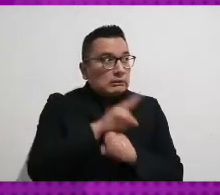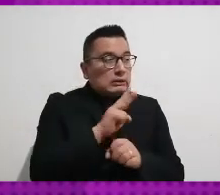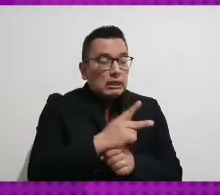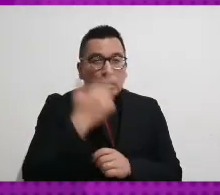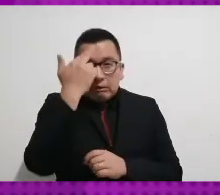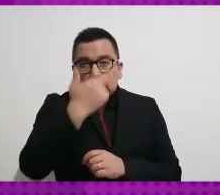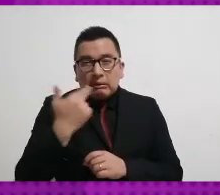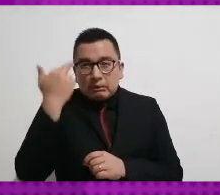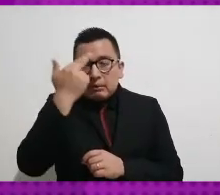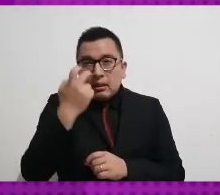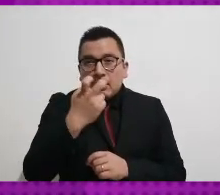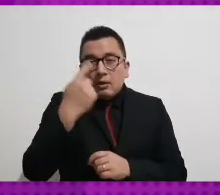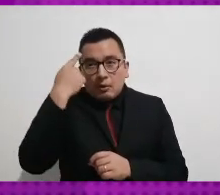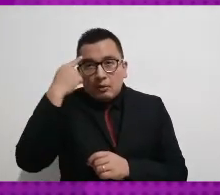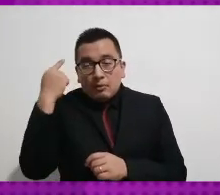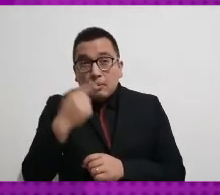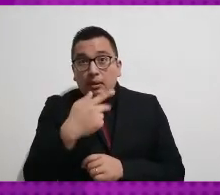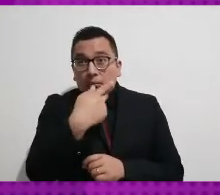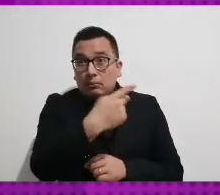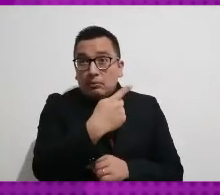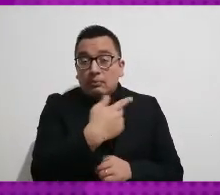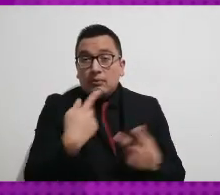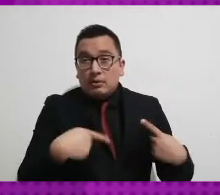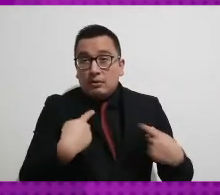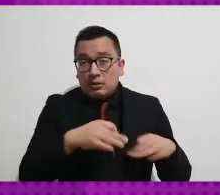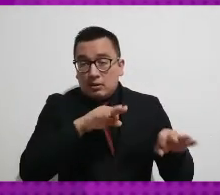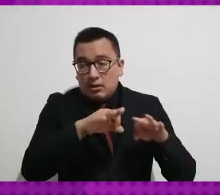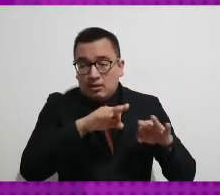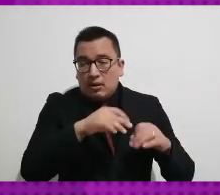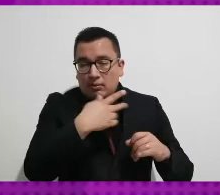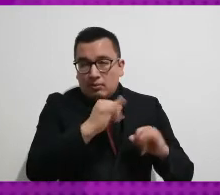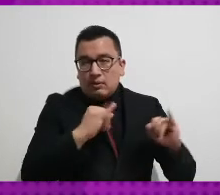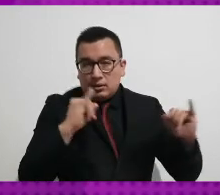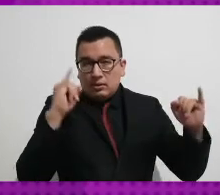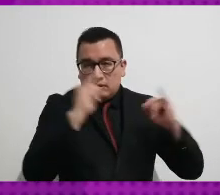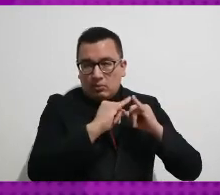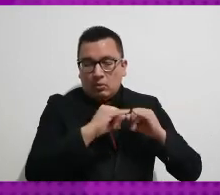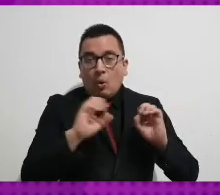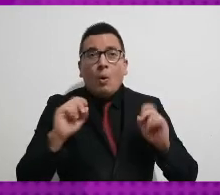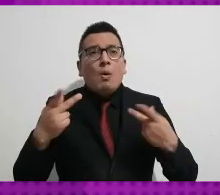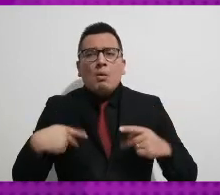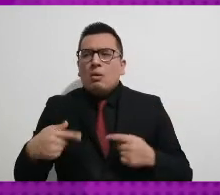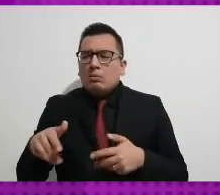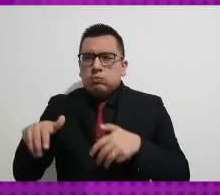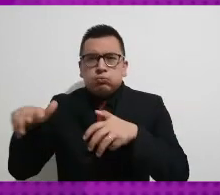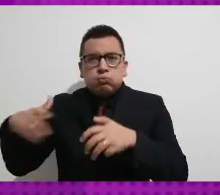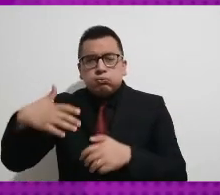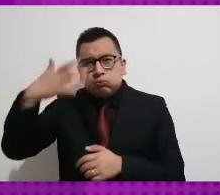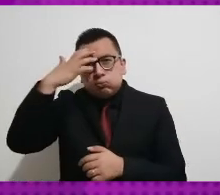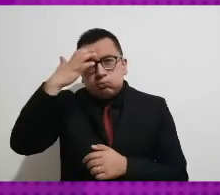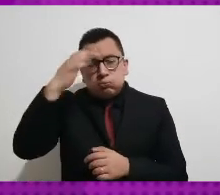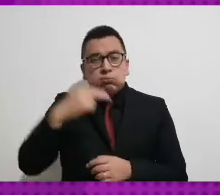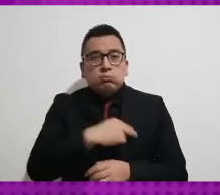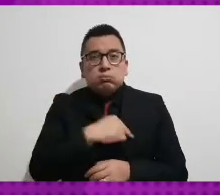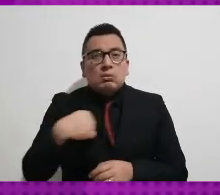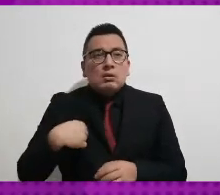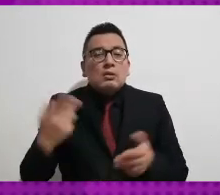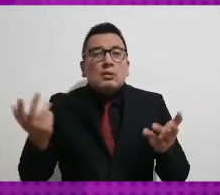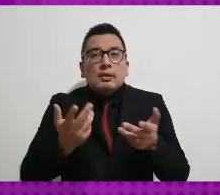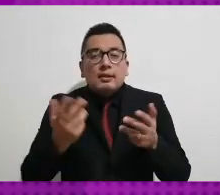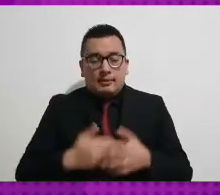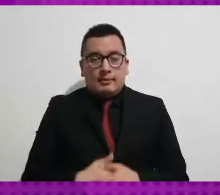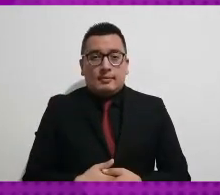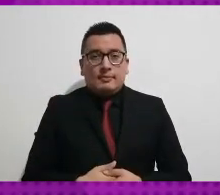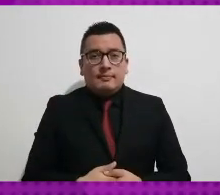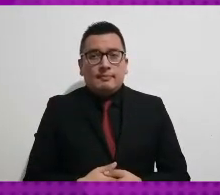nuestros compañeros del instituto y la ciudadanía conozca los mecanismos que forman parte de la